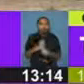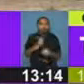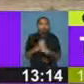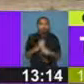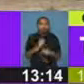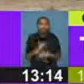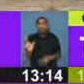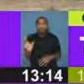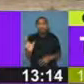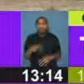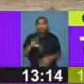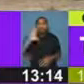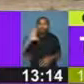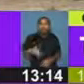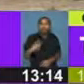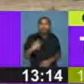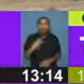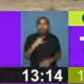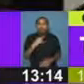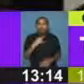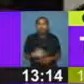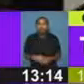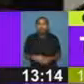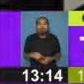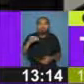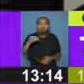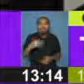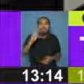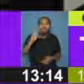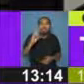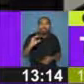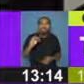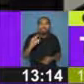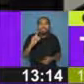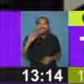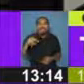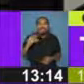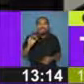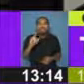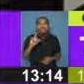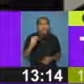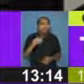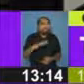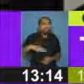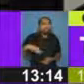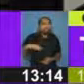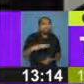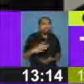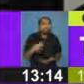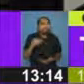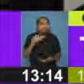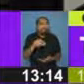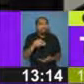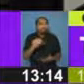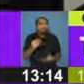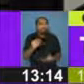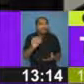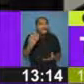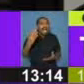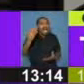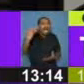la provincia cochinoca cochinoca era hace 200